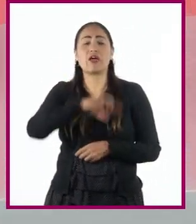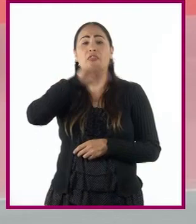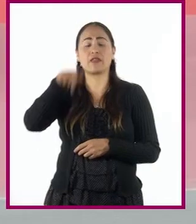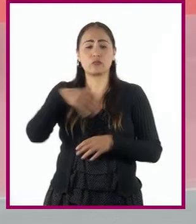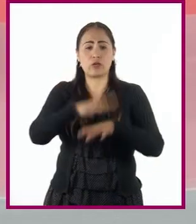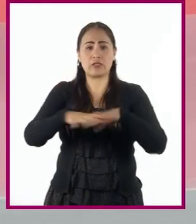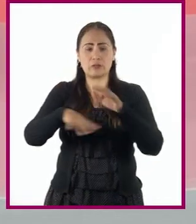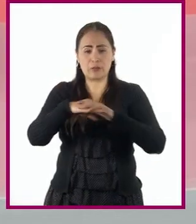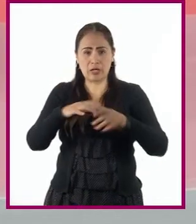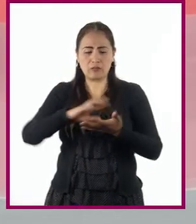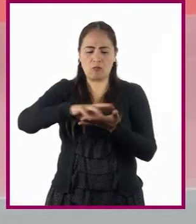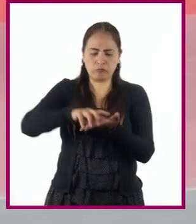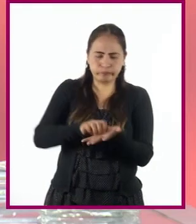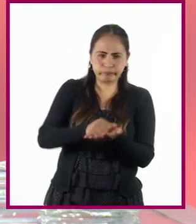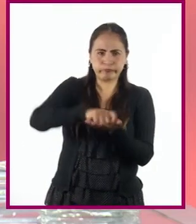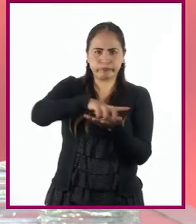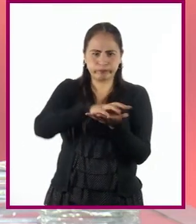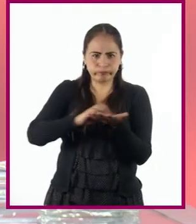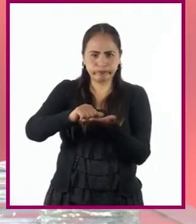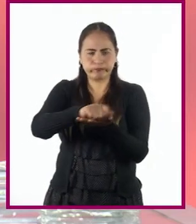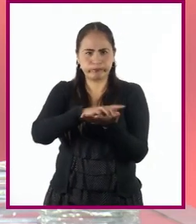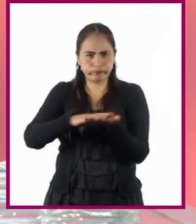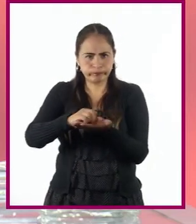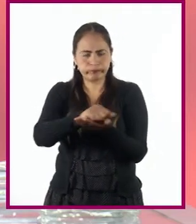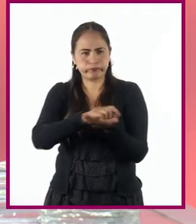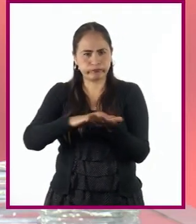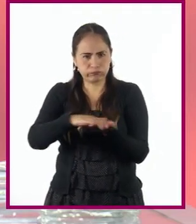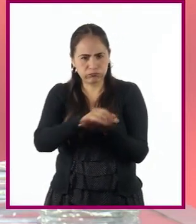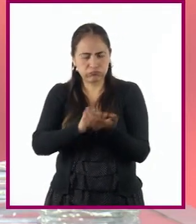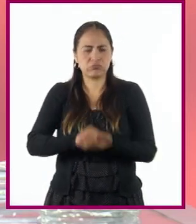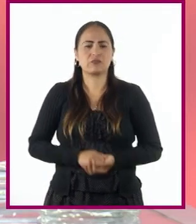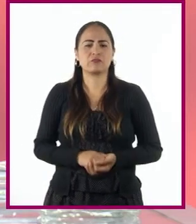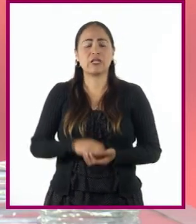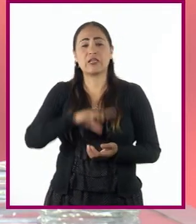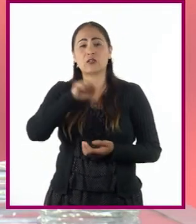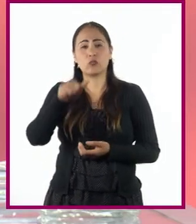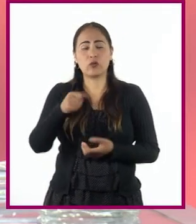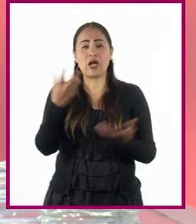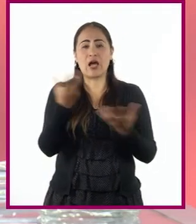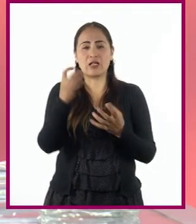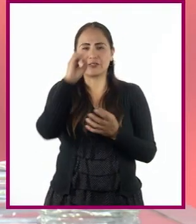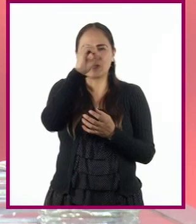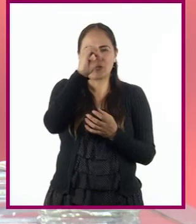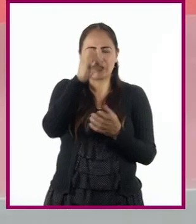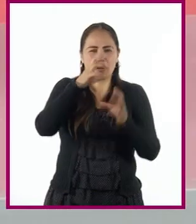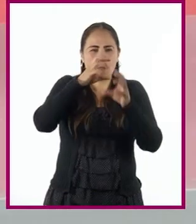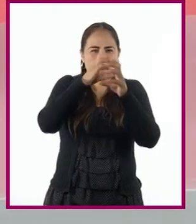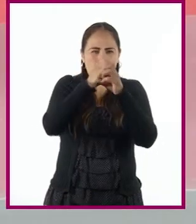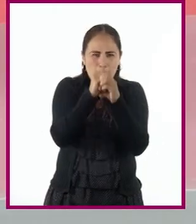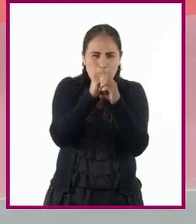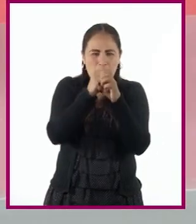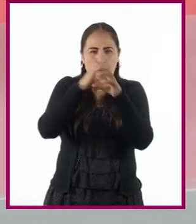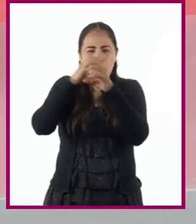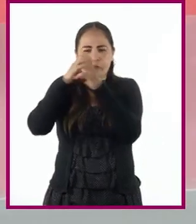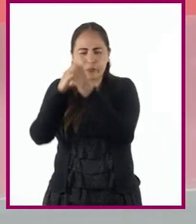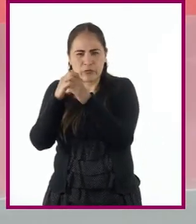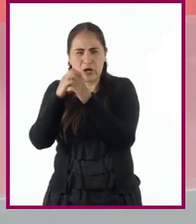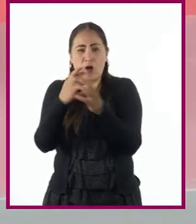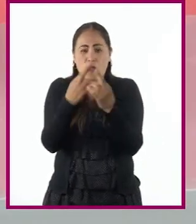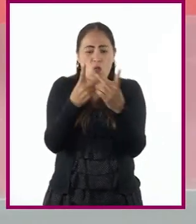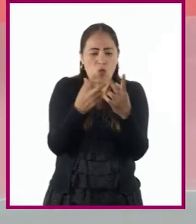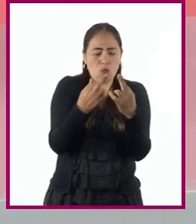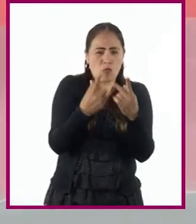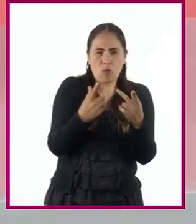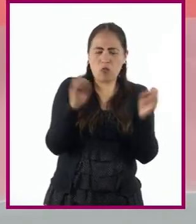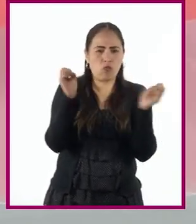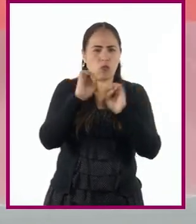pasta moldeable. Con dicha pasta elaboramos esferas y las compactamos para que no se rompan o agrieten.